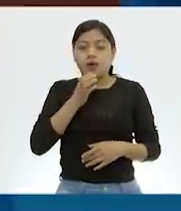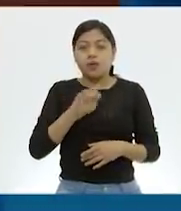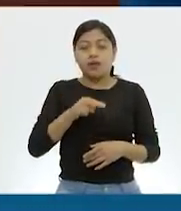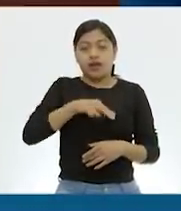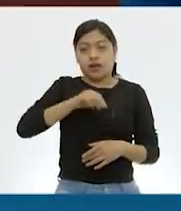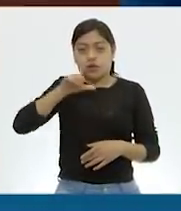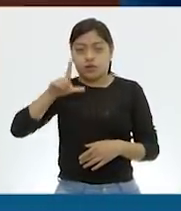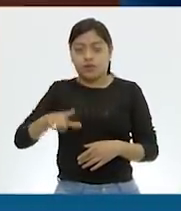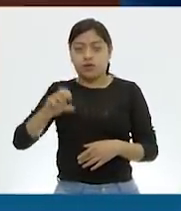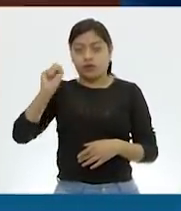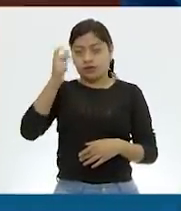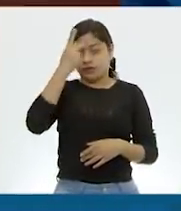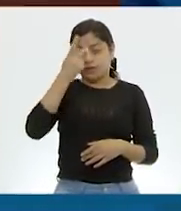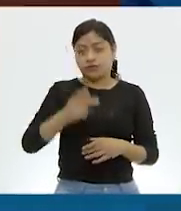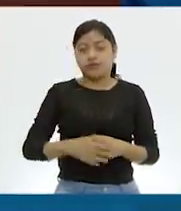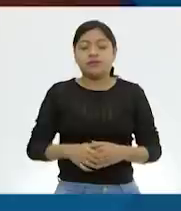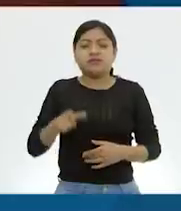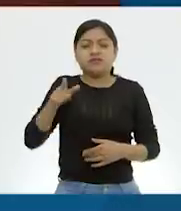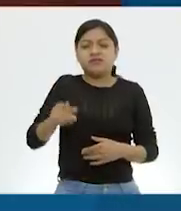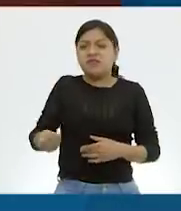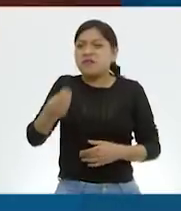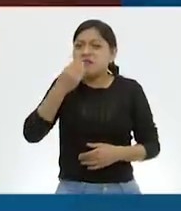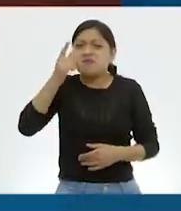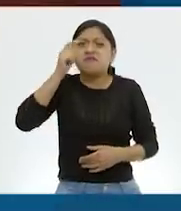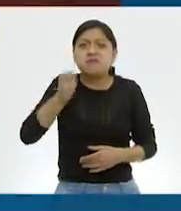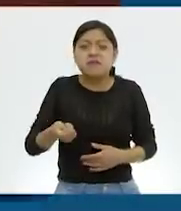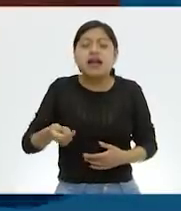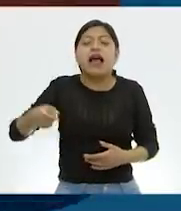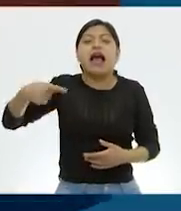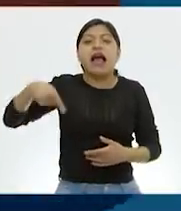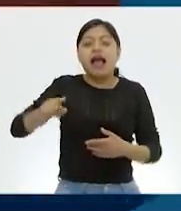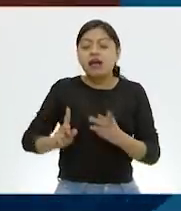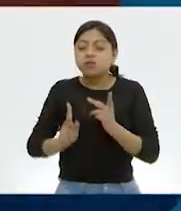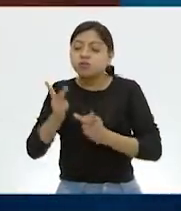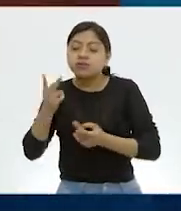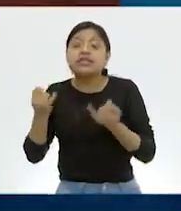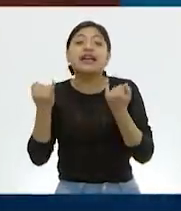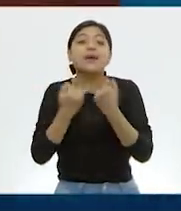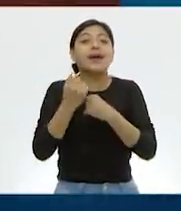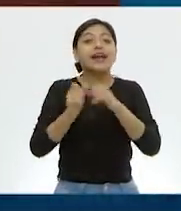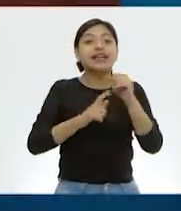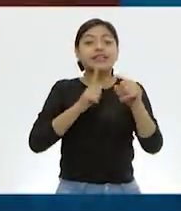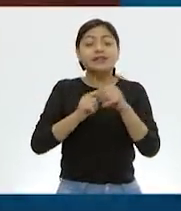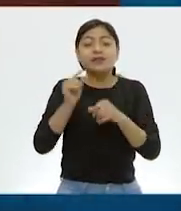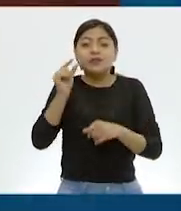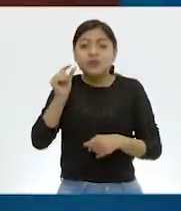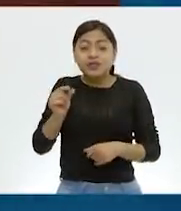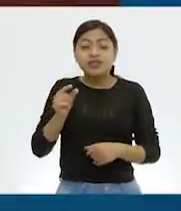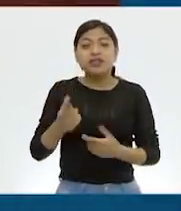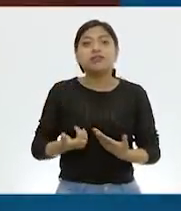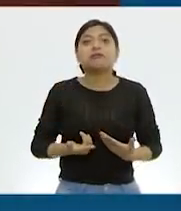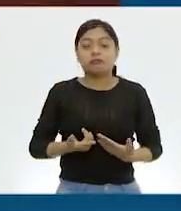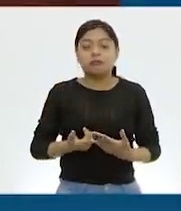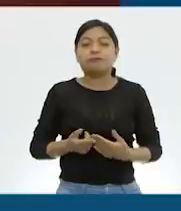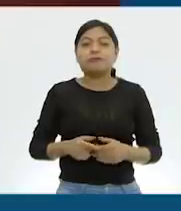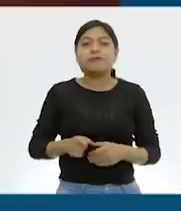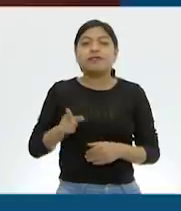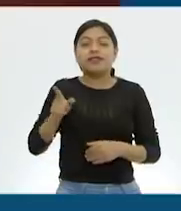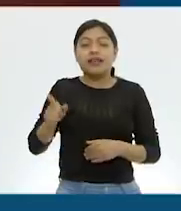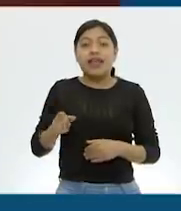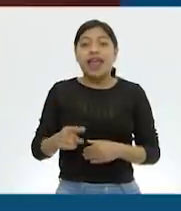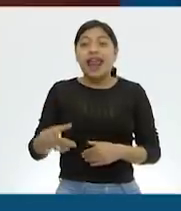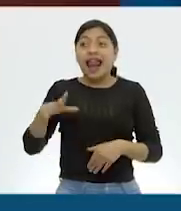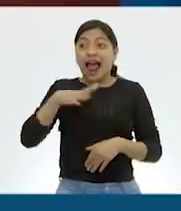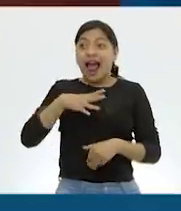Luis Potosí. Se alimenta de plantas suaves e insectos. Frente a un riesgo, emite un sonido